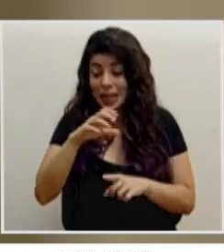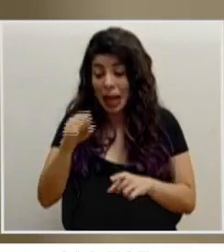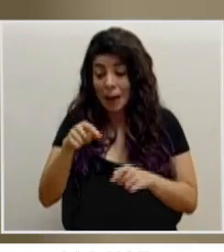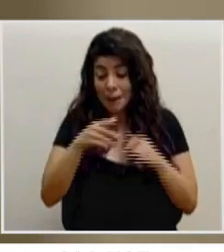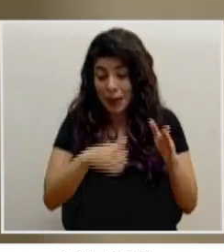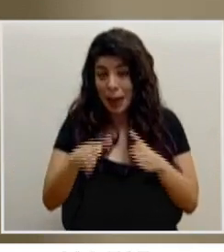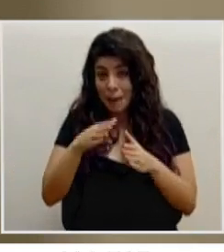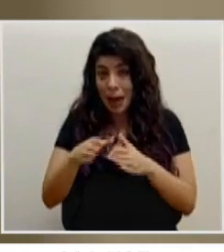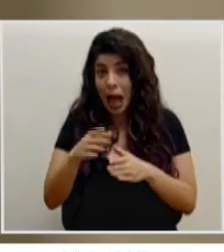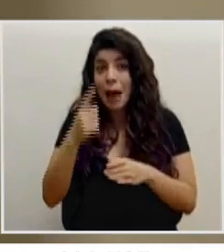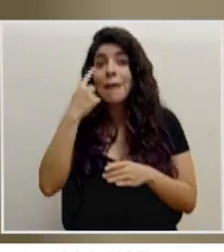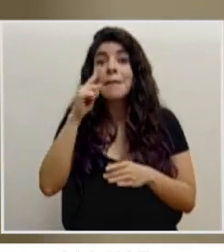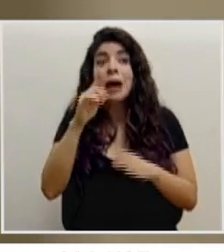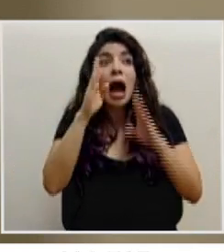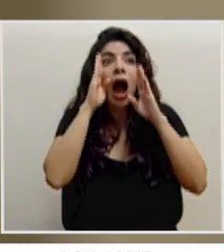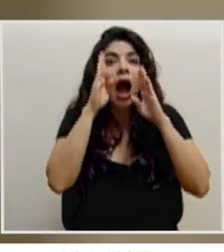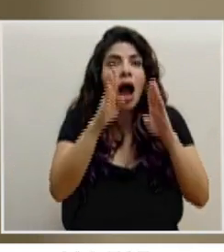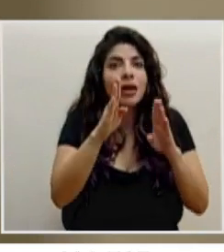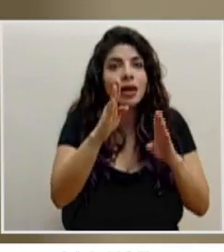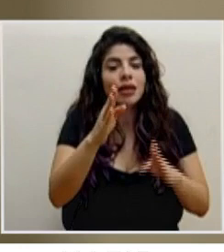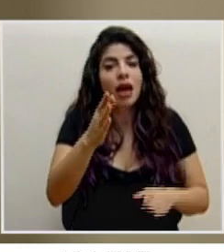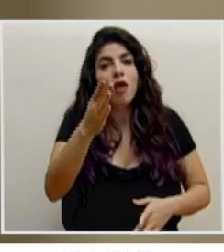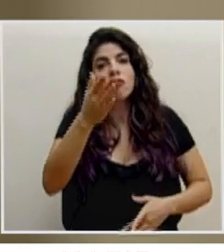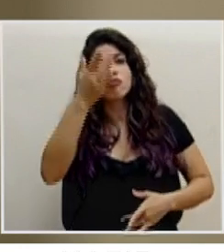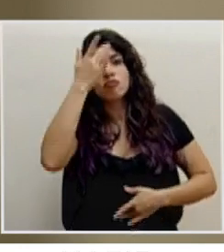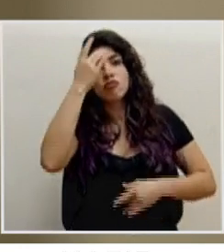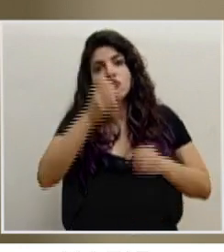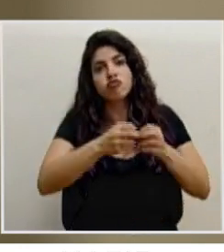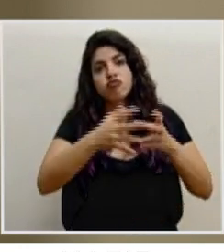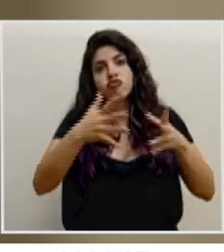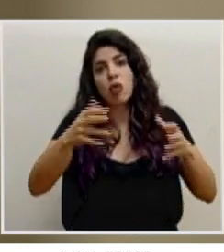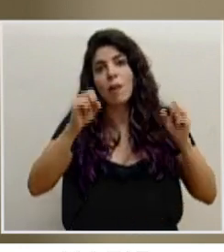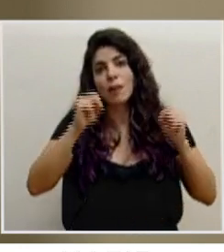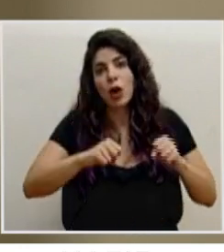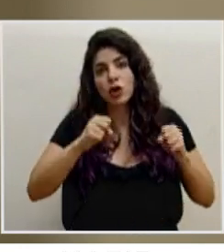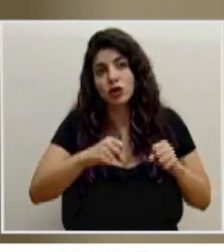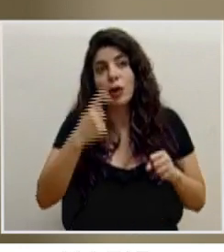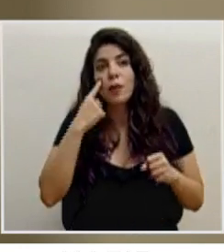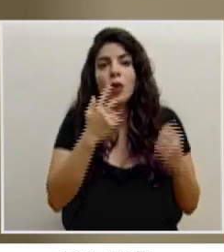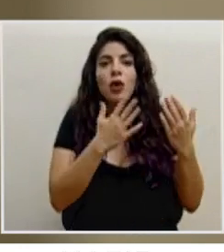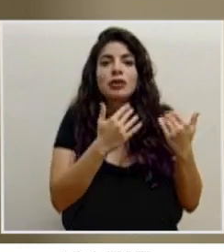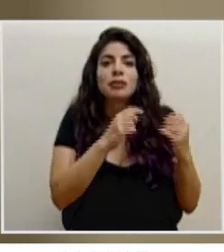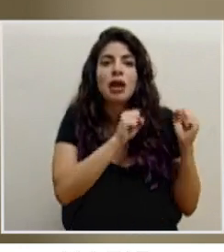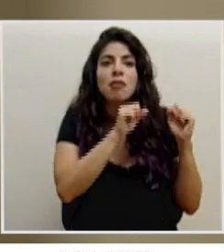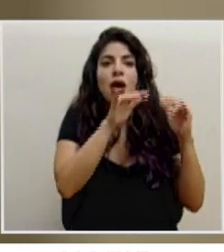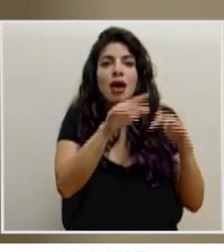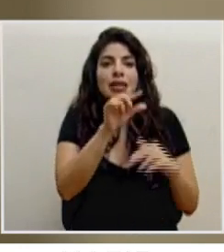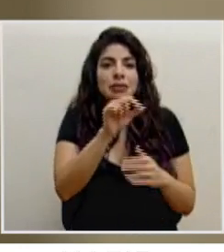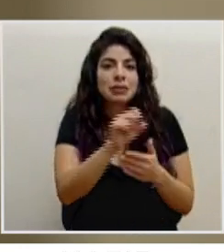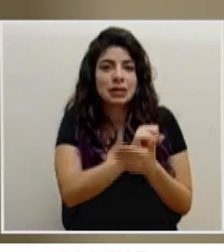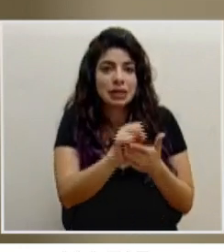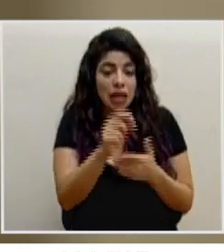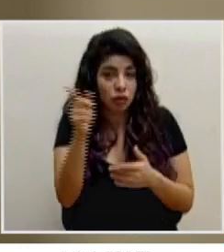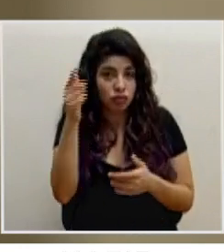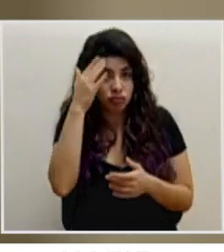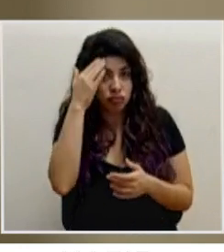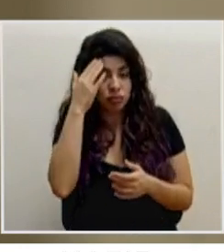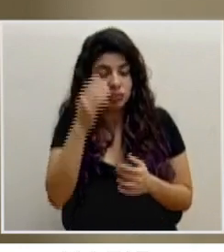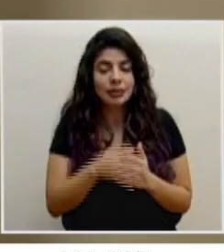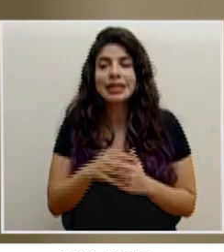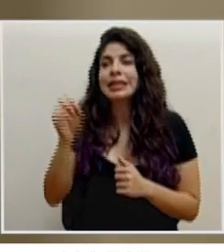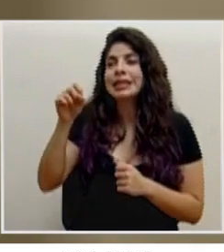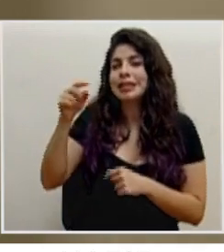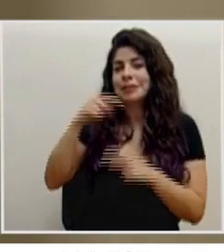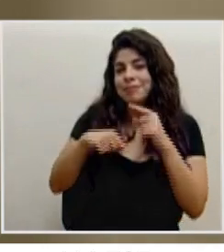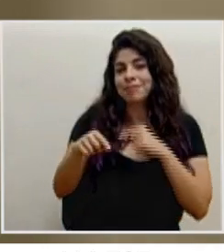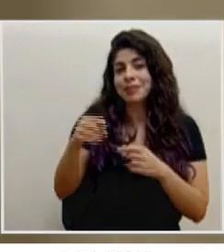un aumento exponencial de casos debido a esta gran visitación que se espera por la Semana Santa? Sí, en eso volvemos a las preguntas